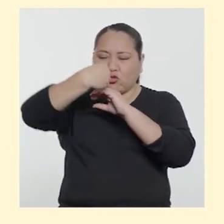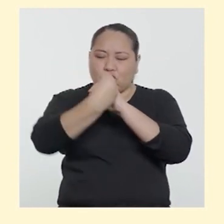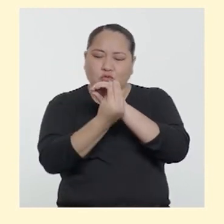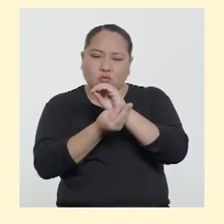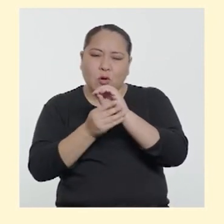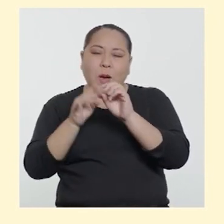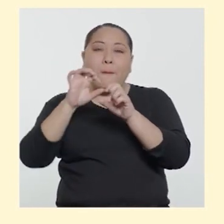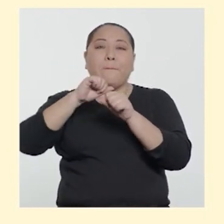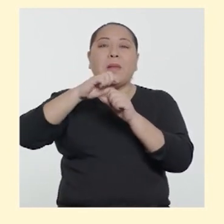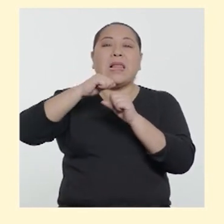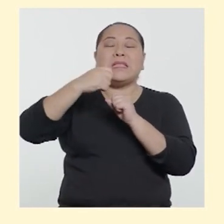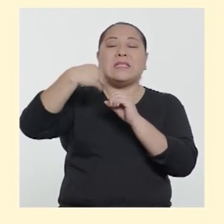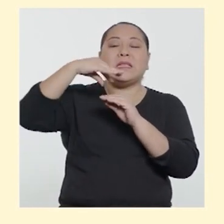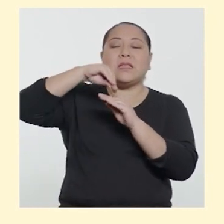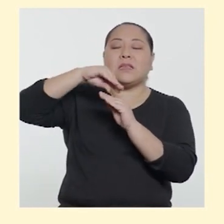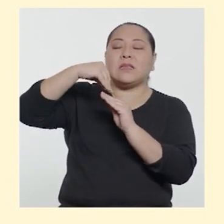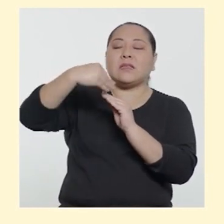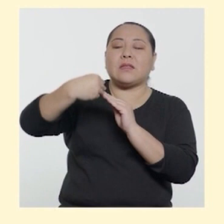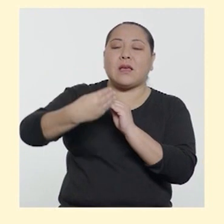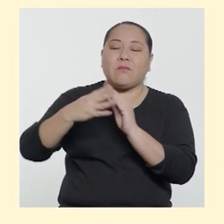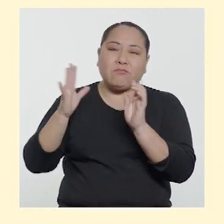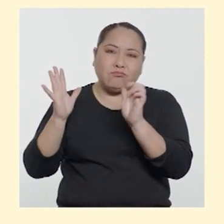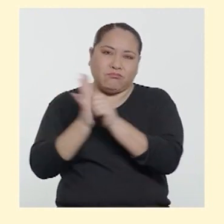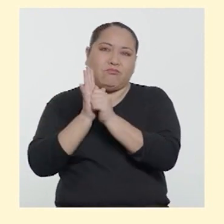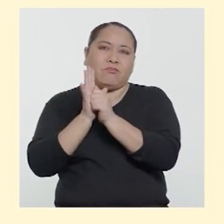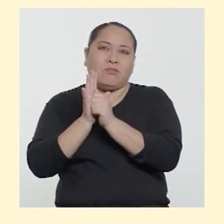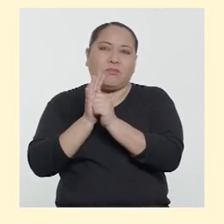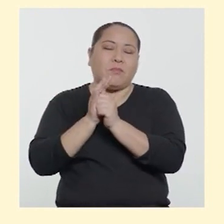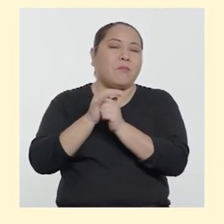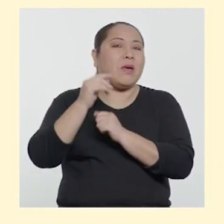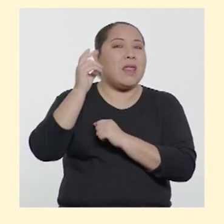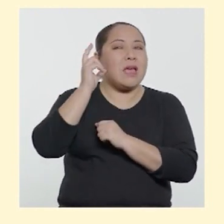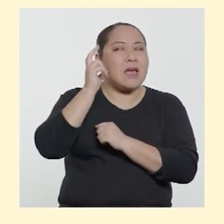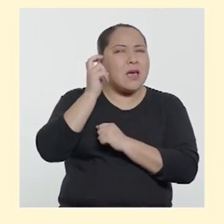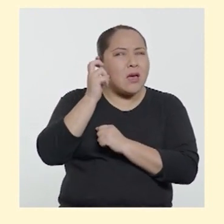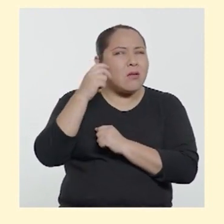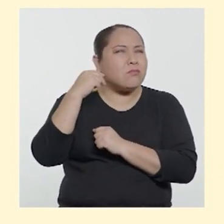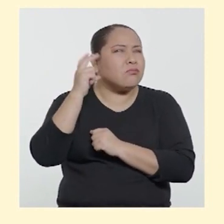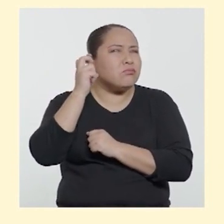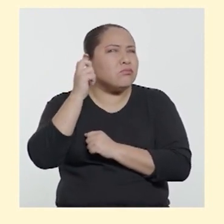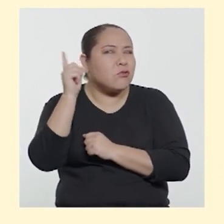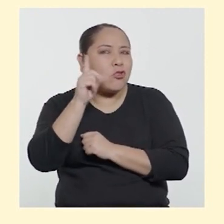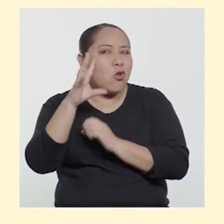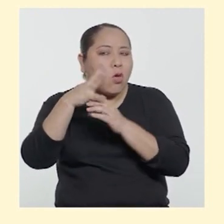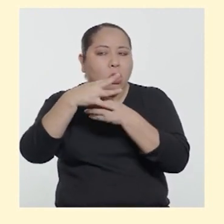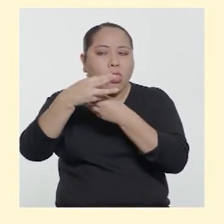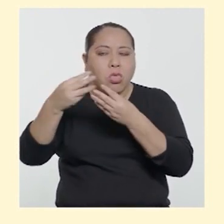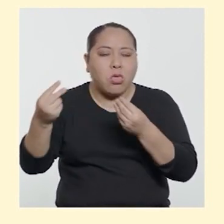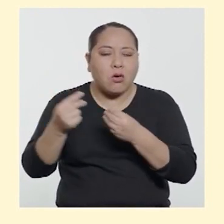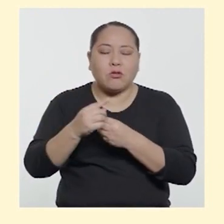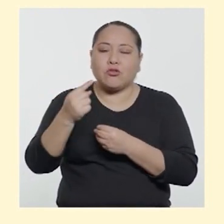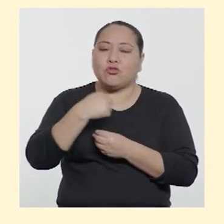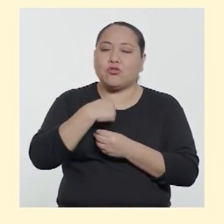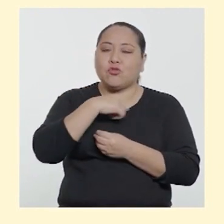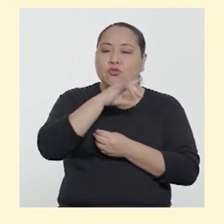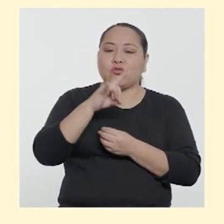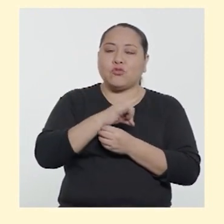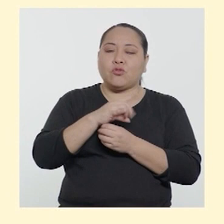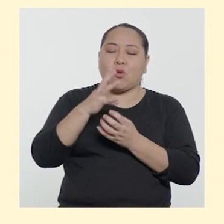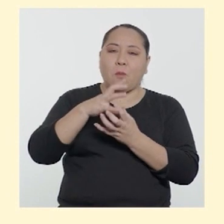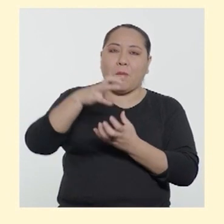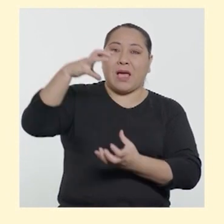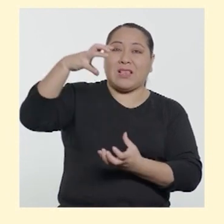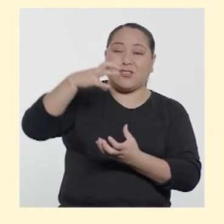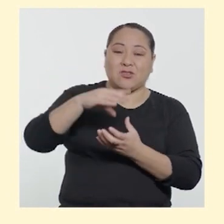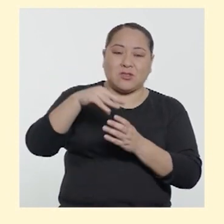con plastilina los vasos al tubo de cartón para que el sonido no se escape. Además, yo usaré